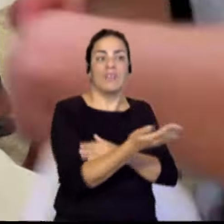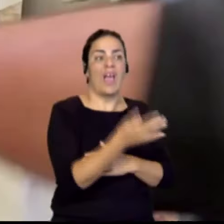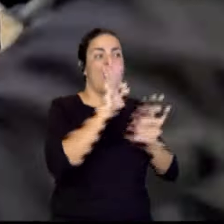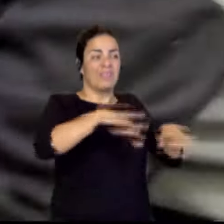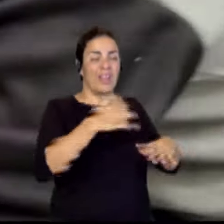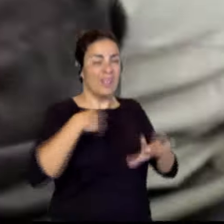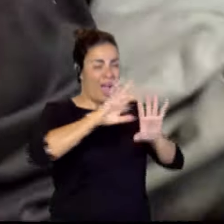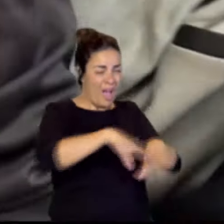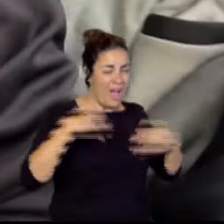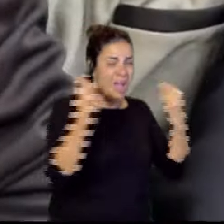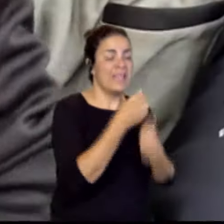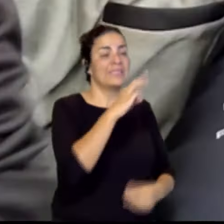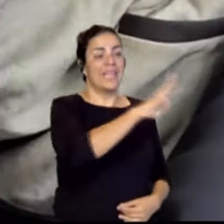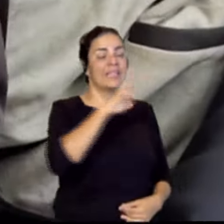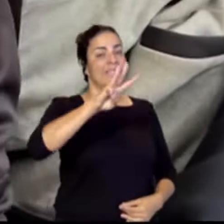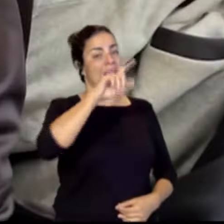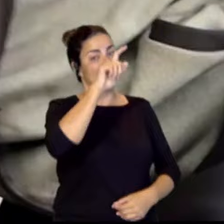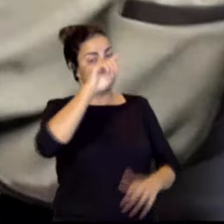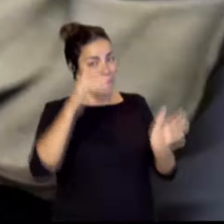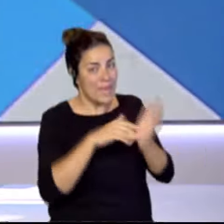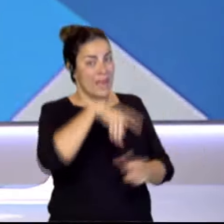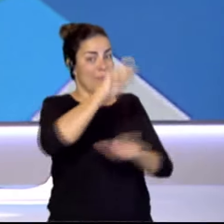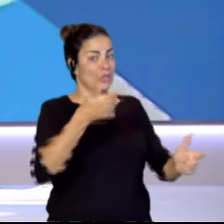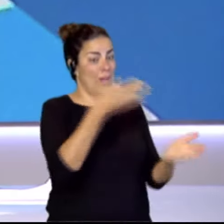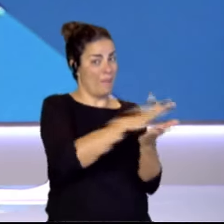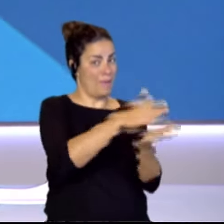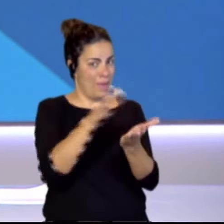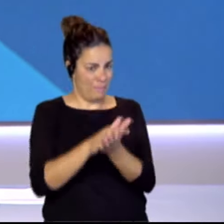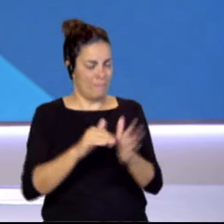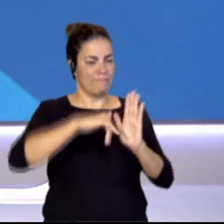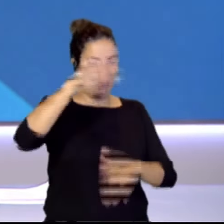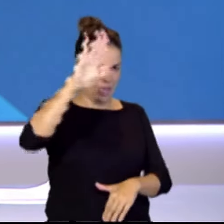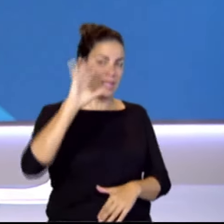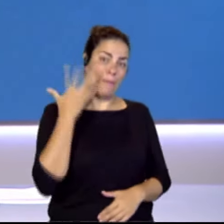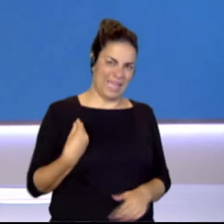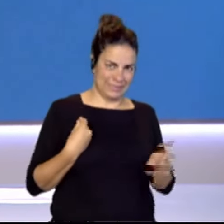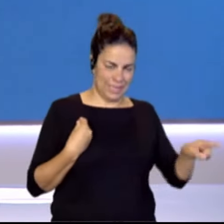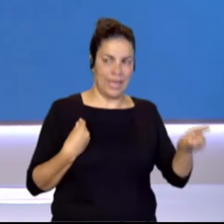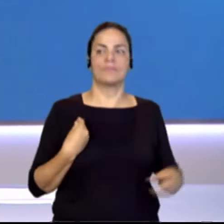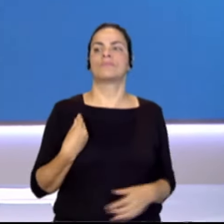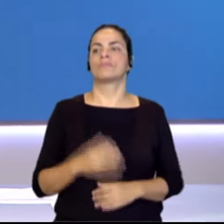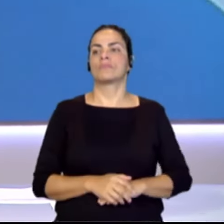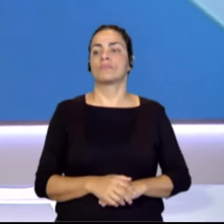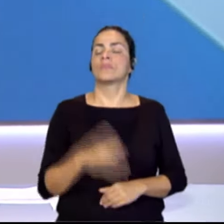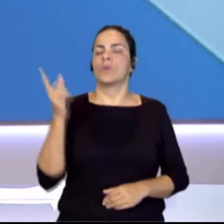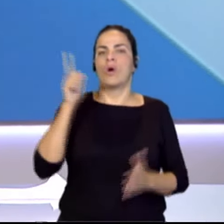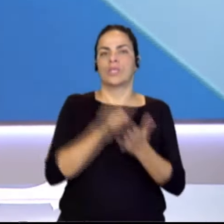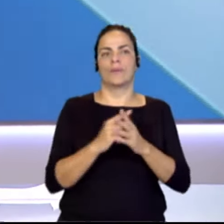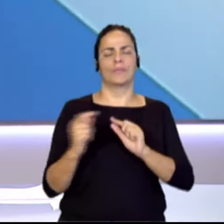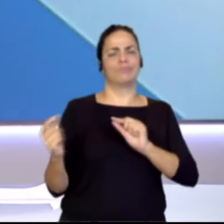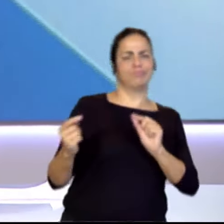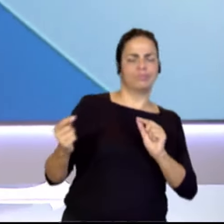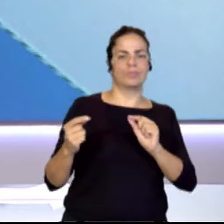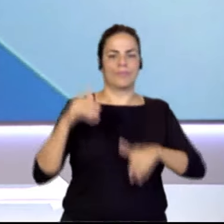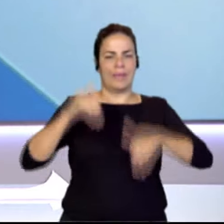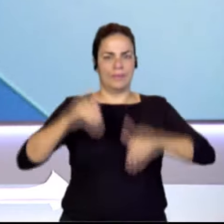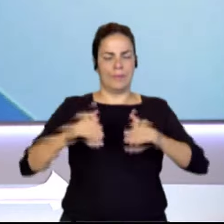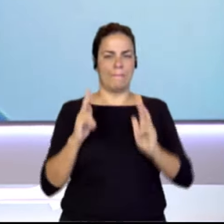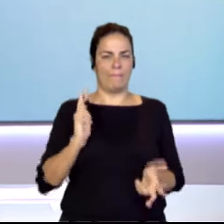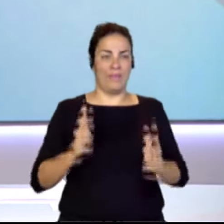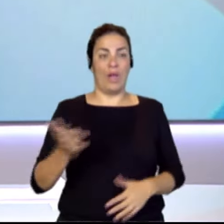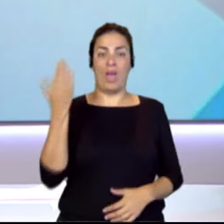las 33,000 de vuelta a nuestro país crispación en la campaña electoral del país Vasco ayer el candidato alend